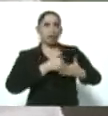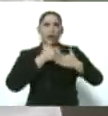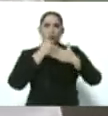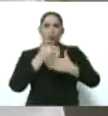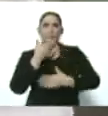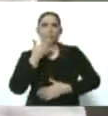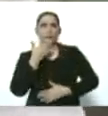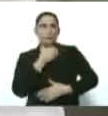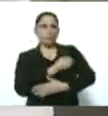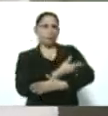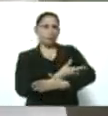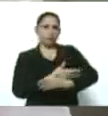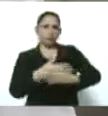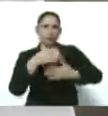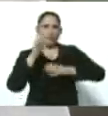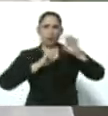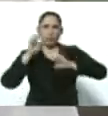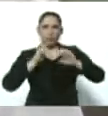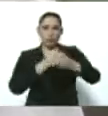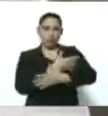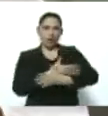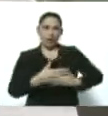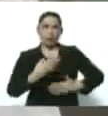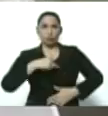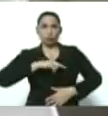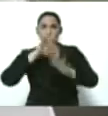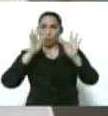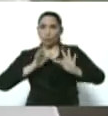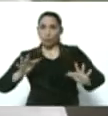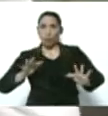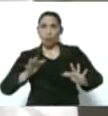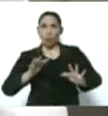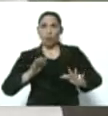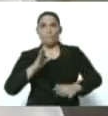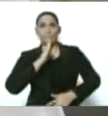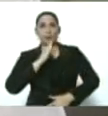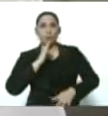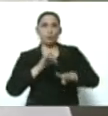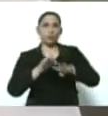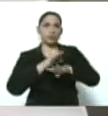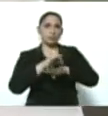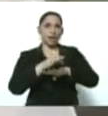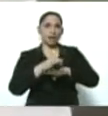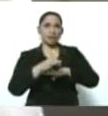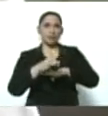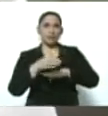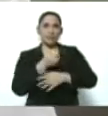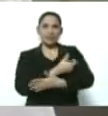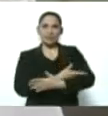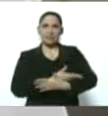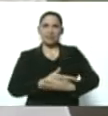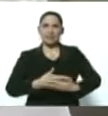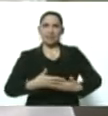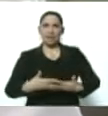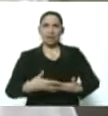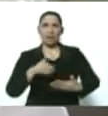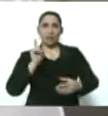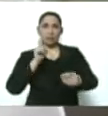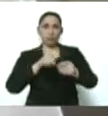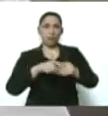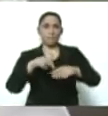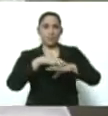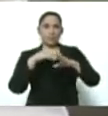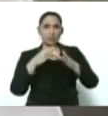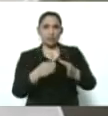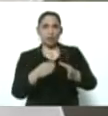pacientes que están enfermos. Estamos de una manera muy responsable con el Banco Municipal de Sangre, Quimbiotec, la empresa adscrita al Ministerio del Poder